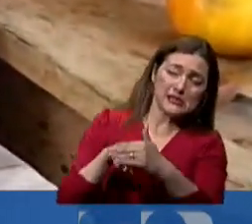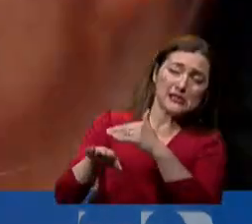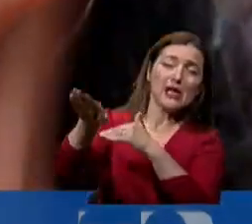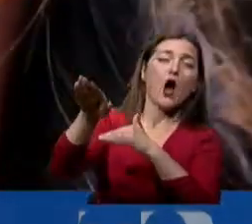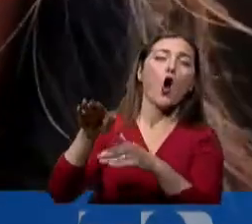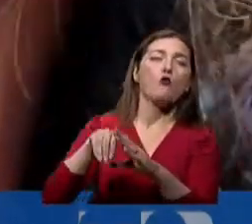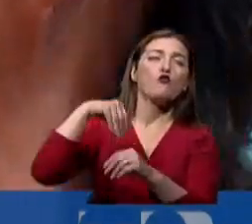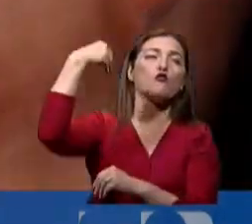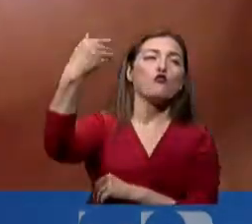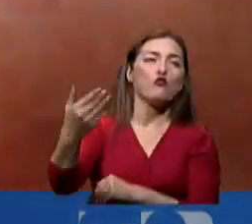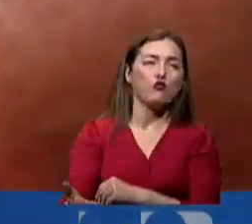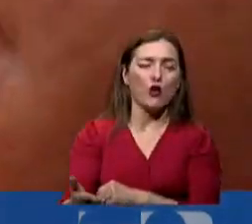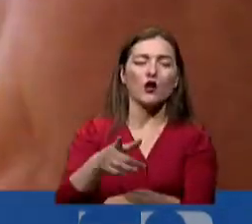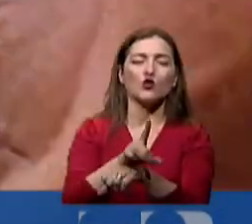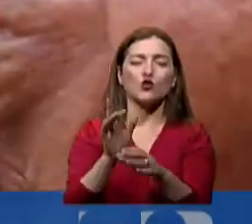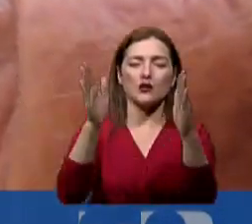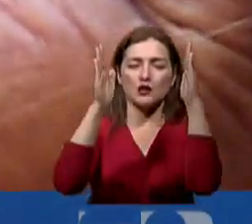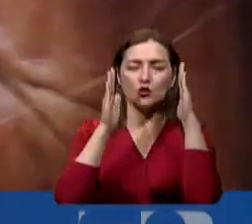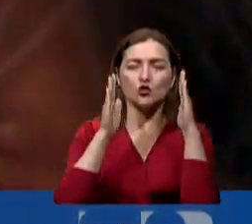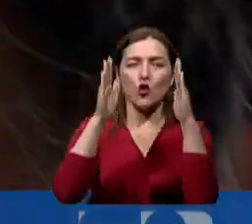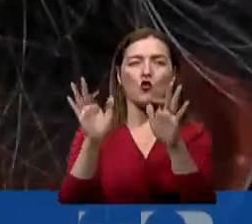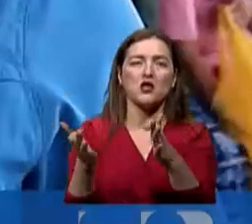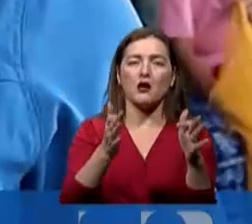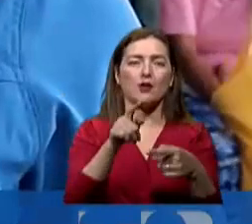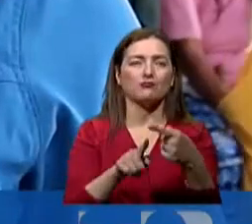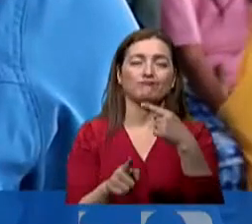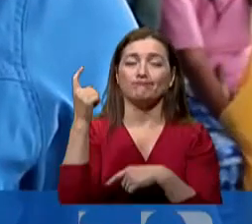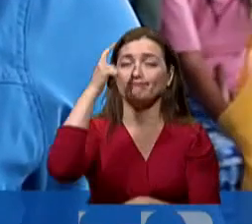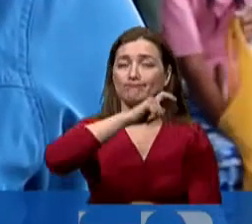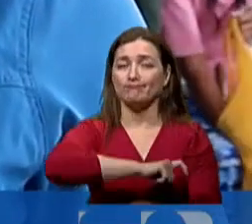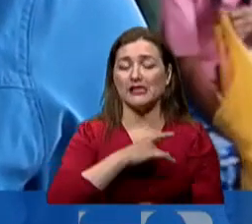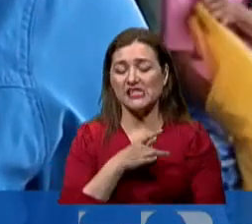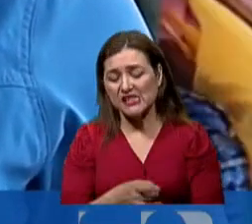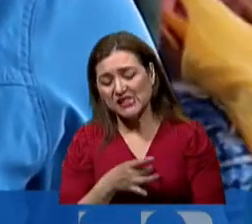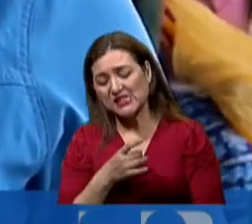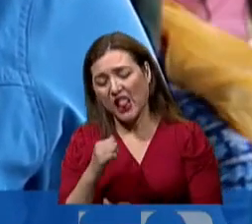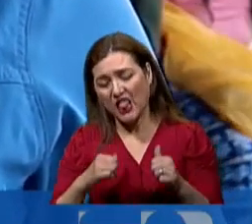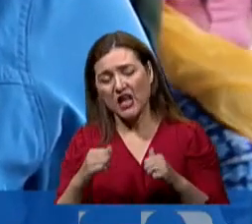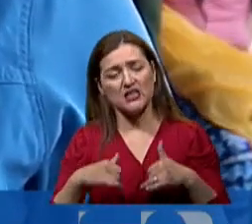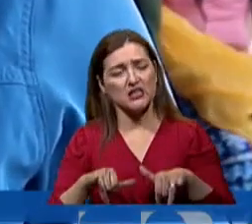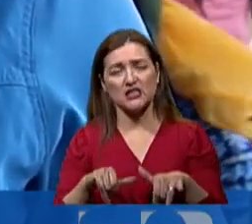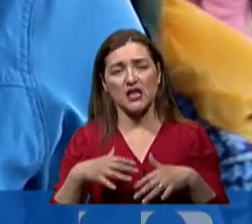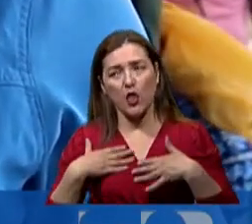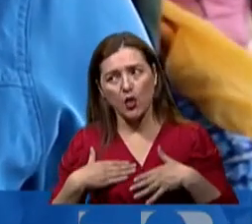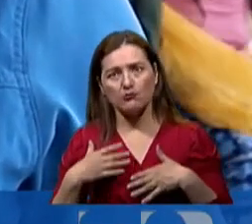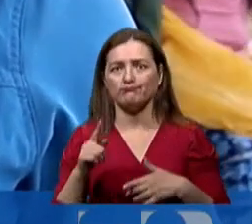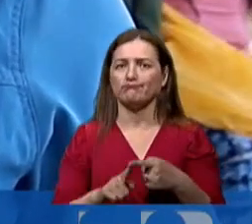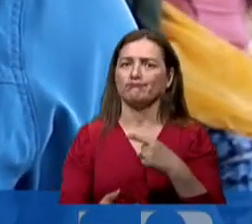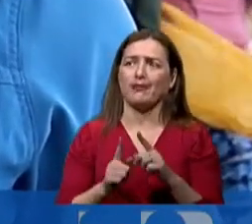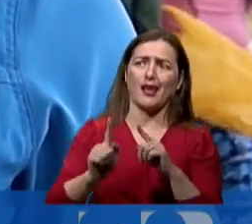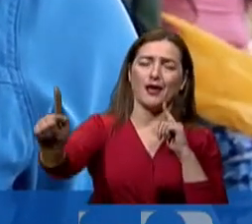atención médica o terapias para calmar sus dolencias. Y en los sectores donde no llegamos, que en ese sentido es, por